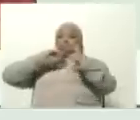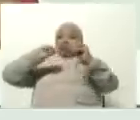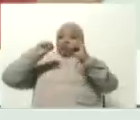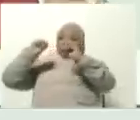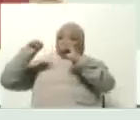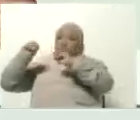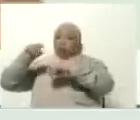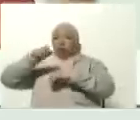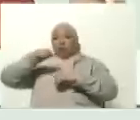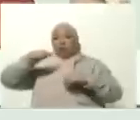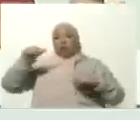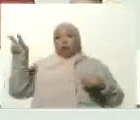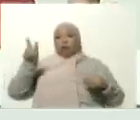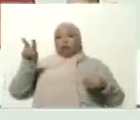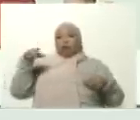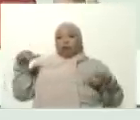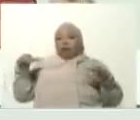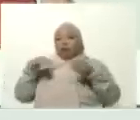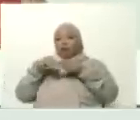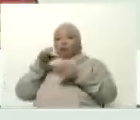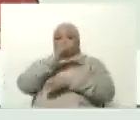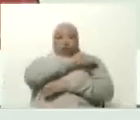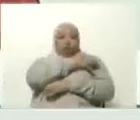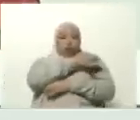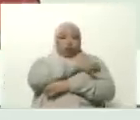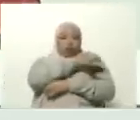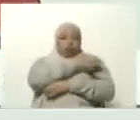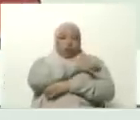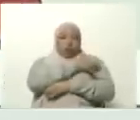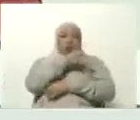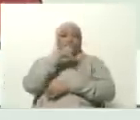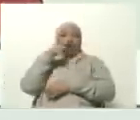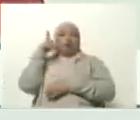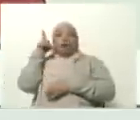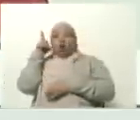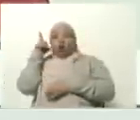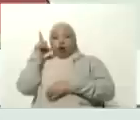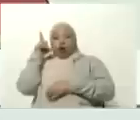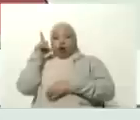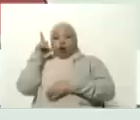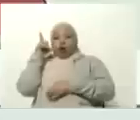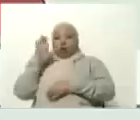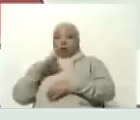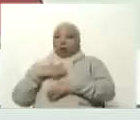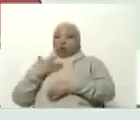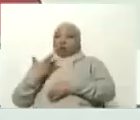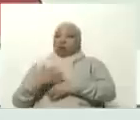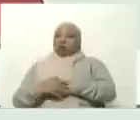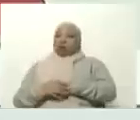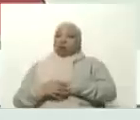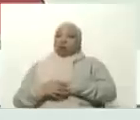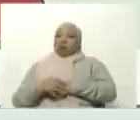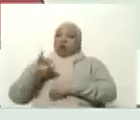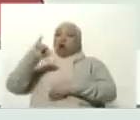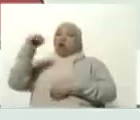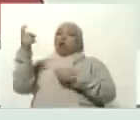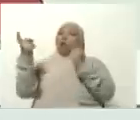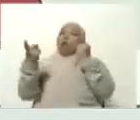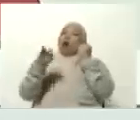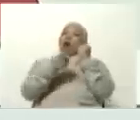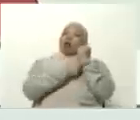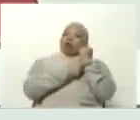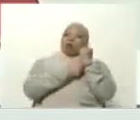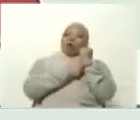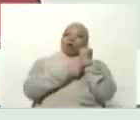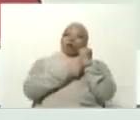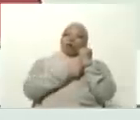las venezolanas, no del grupito de Leopoldo López, de Guaidó, de Capriles, de la